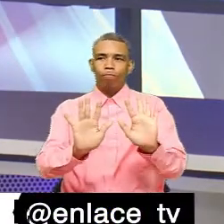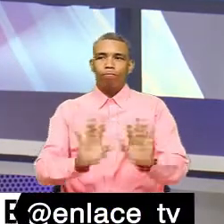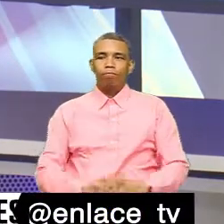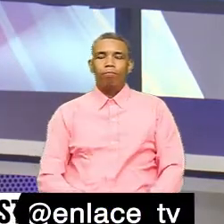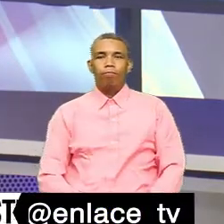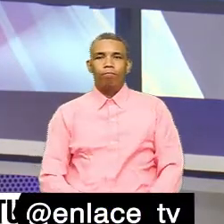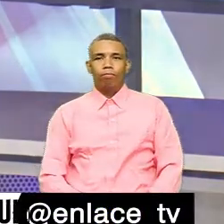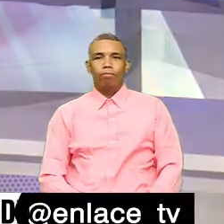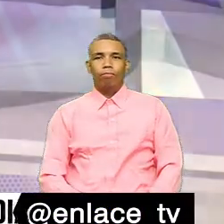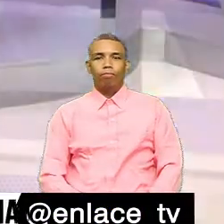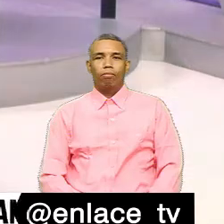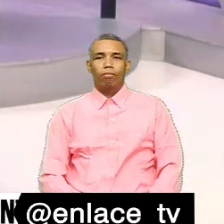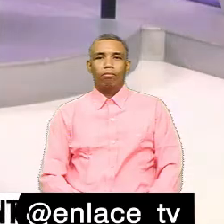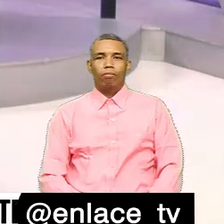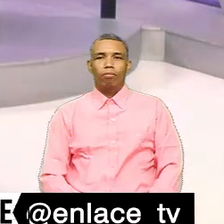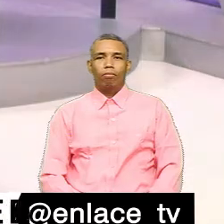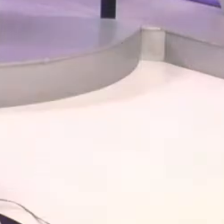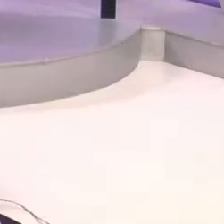ver.